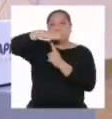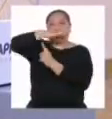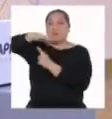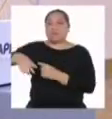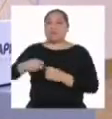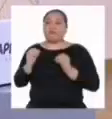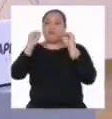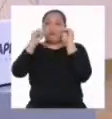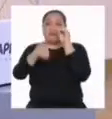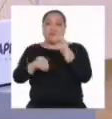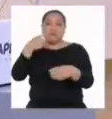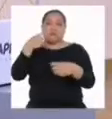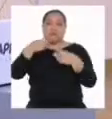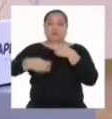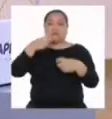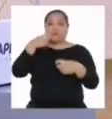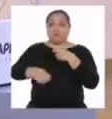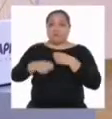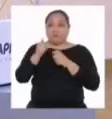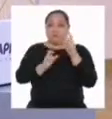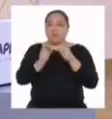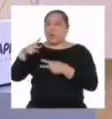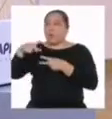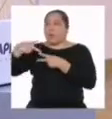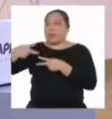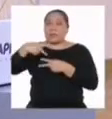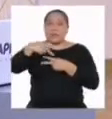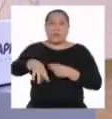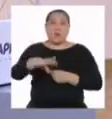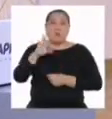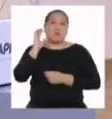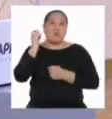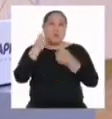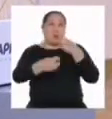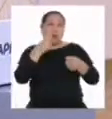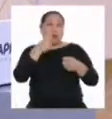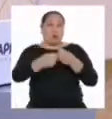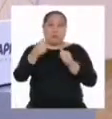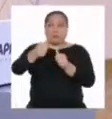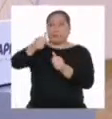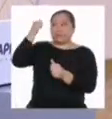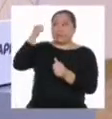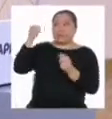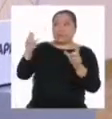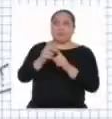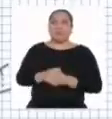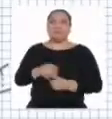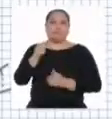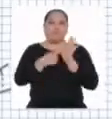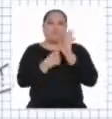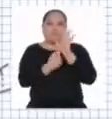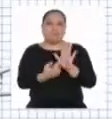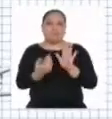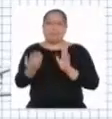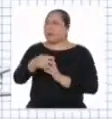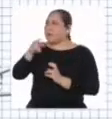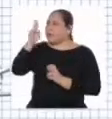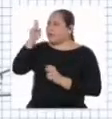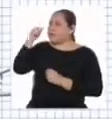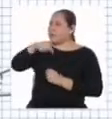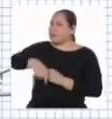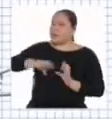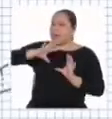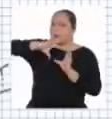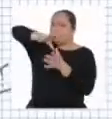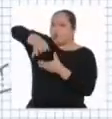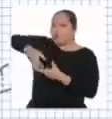conflictos entre las personas. Los vecinos que entraron en conflicto por la basura a la espalda del canal lo demuestran. Profesora, en el